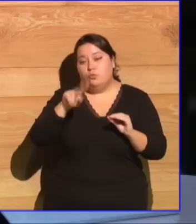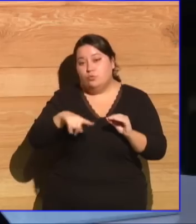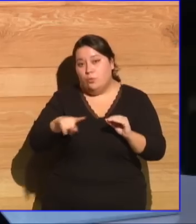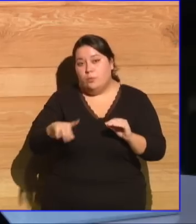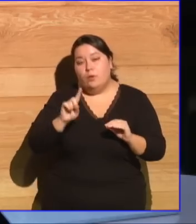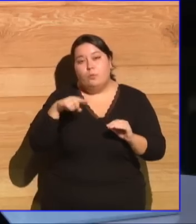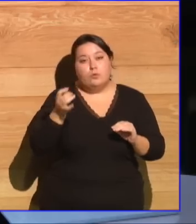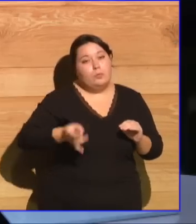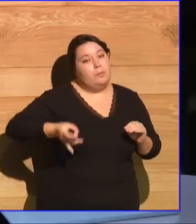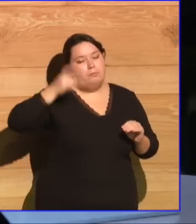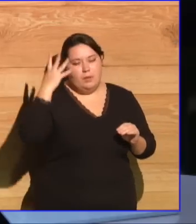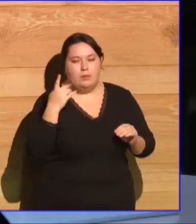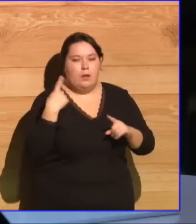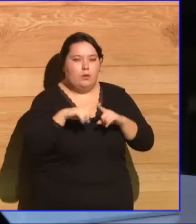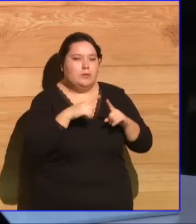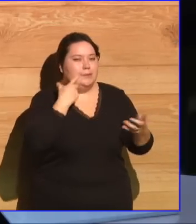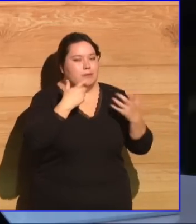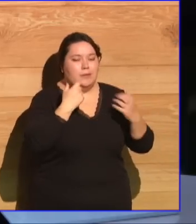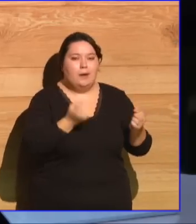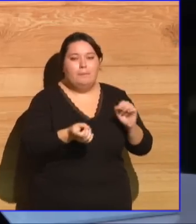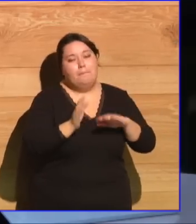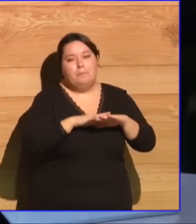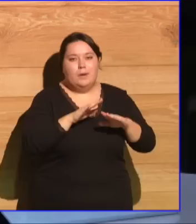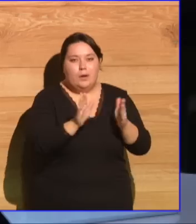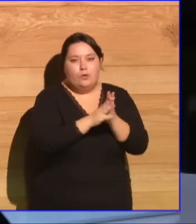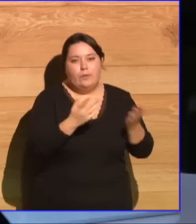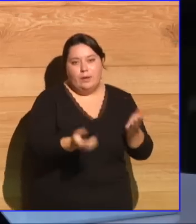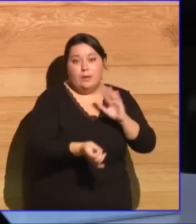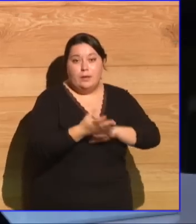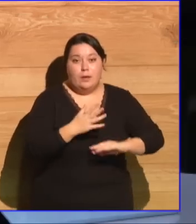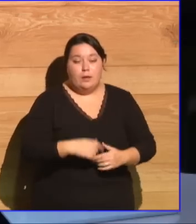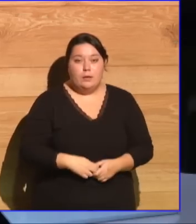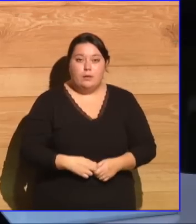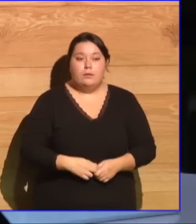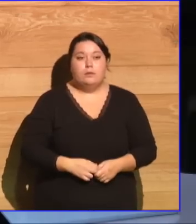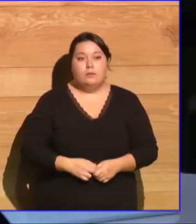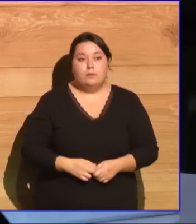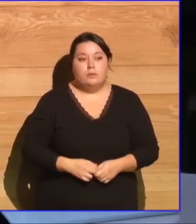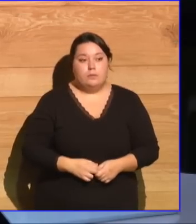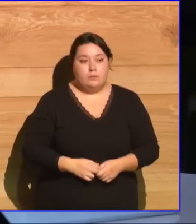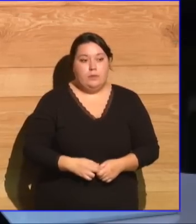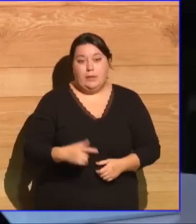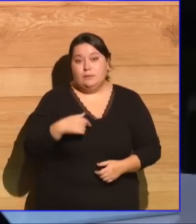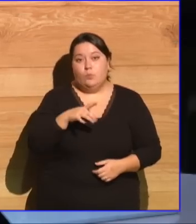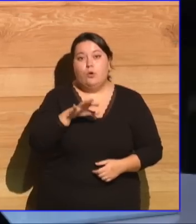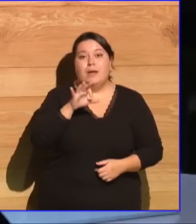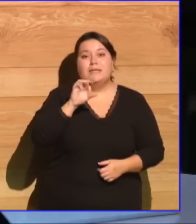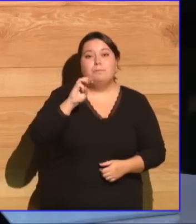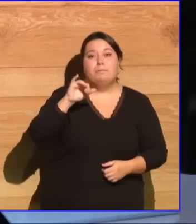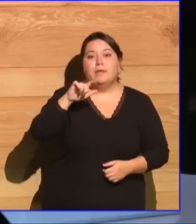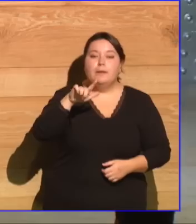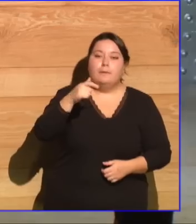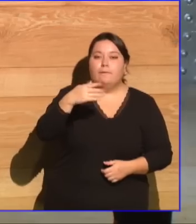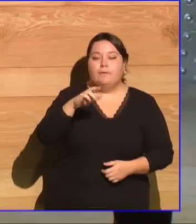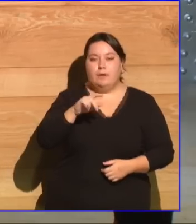luego inventa lo necesario en términos estilísticos para crear una novela, que es la que decide adaptar Spielberg.